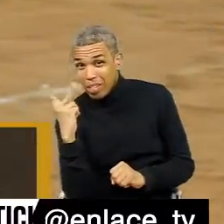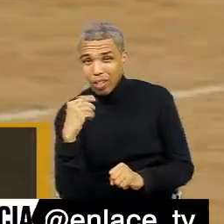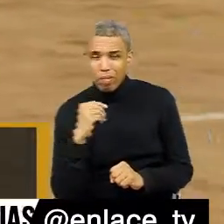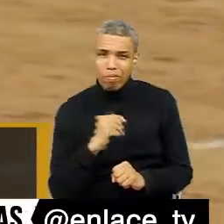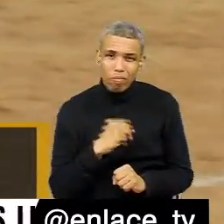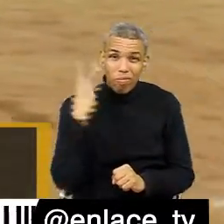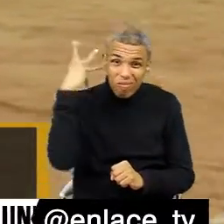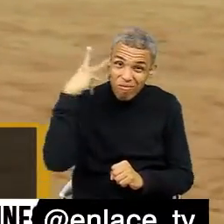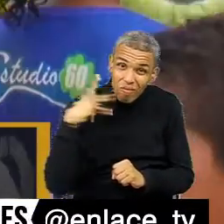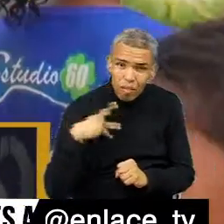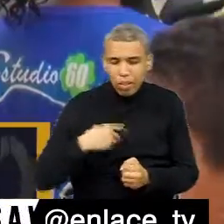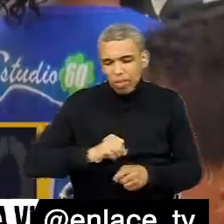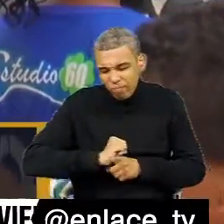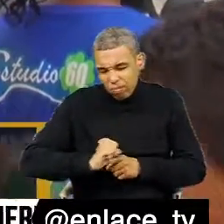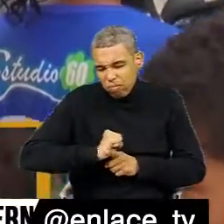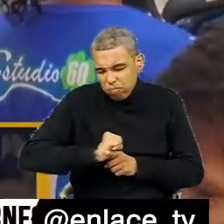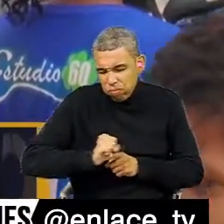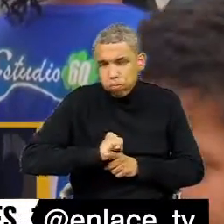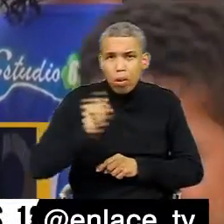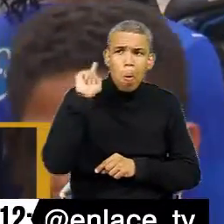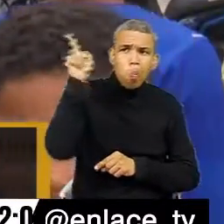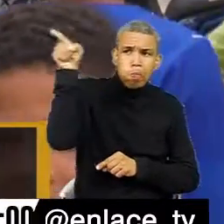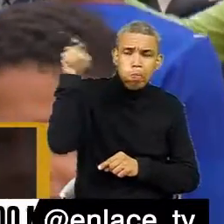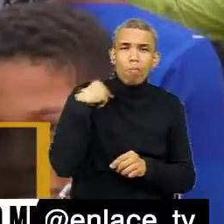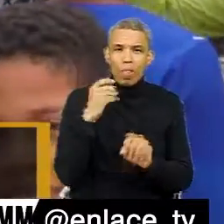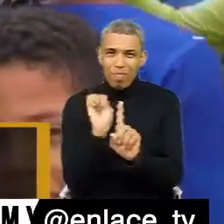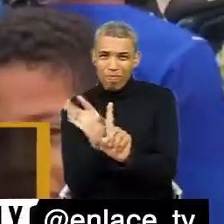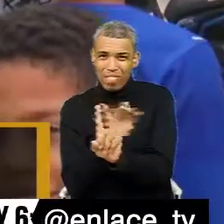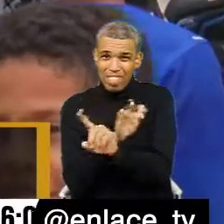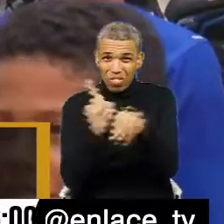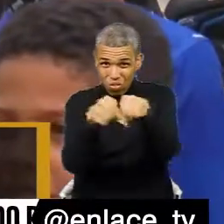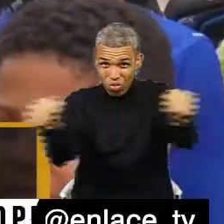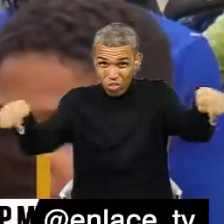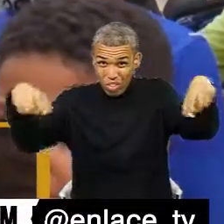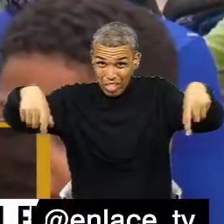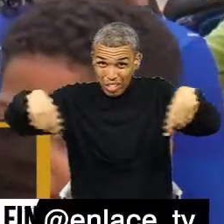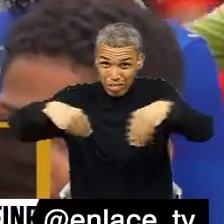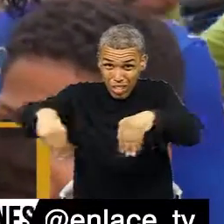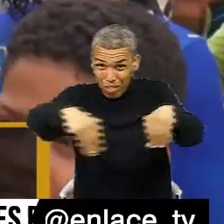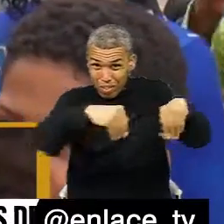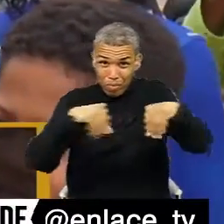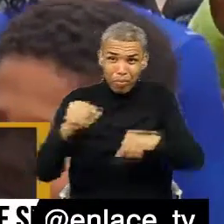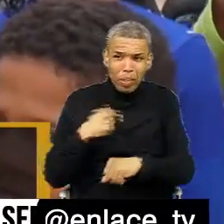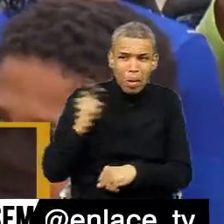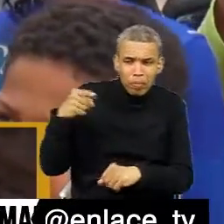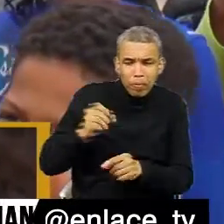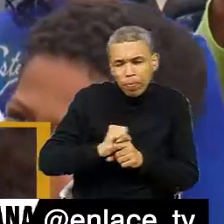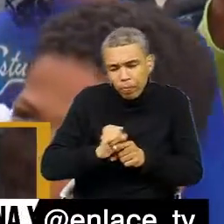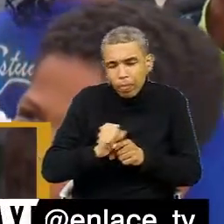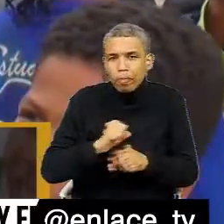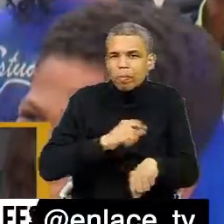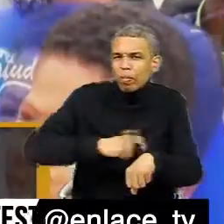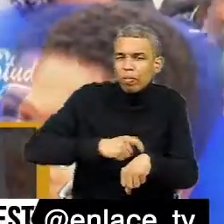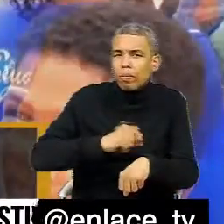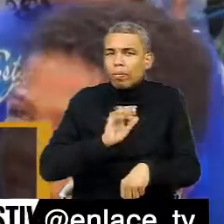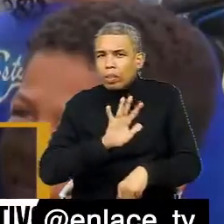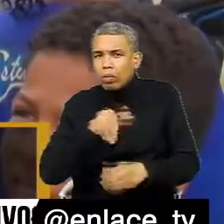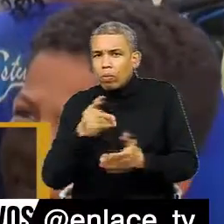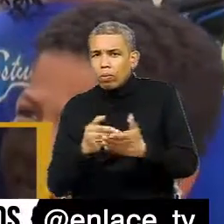la cancha de fútbol del corregimiento del Llanito y entrenamos de 5 a